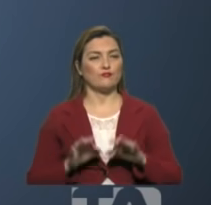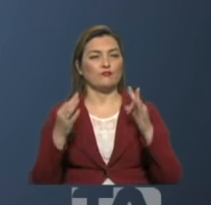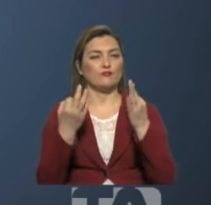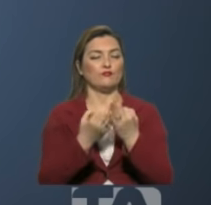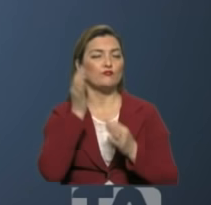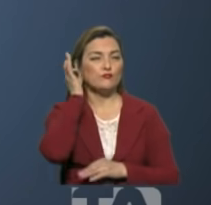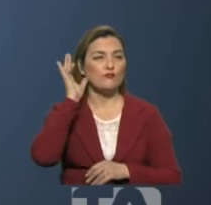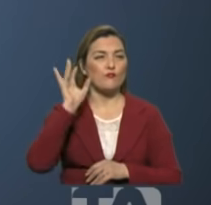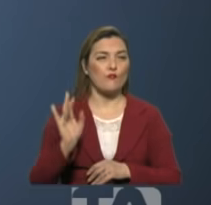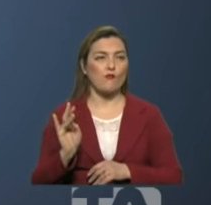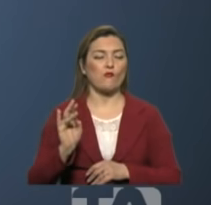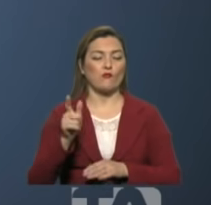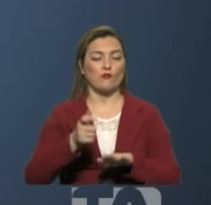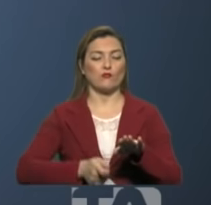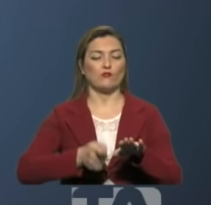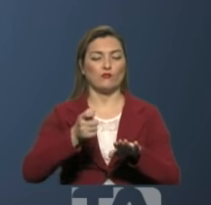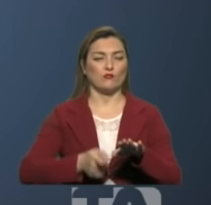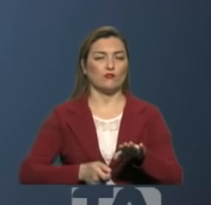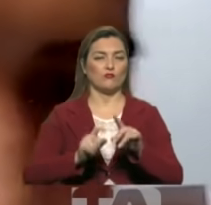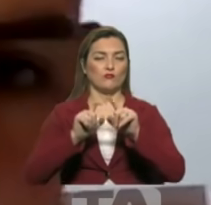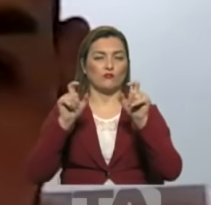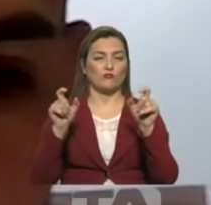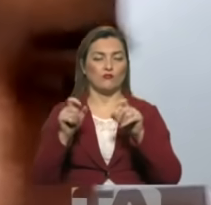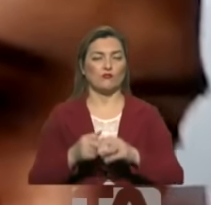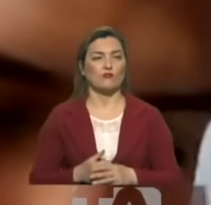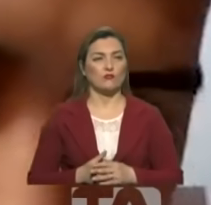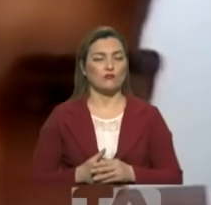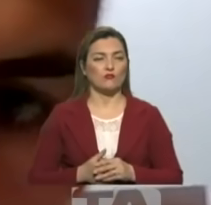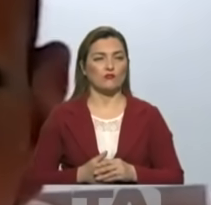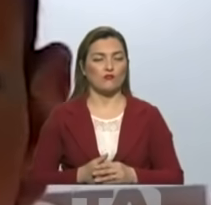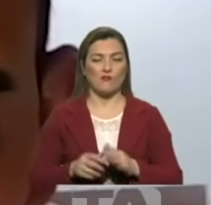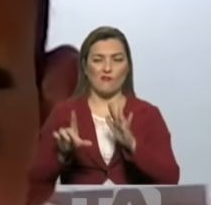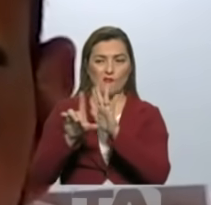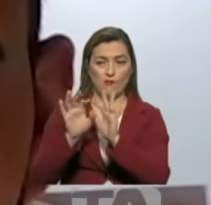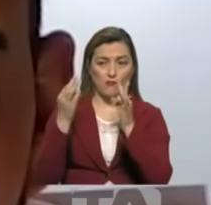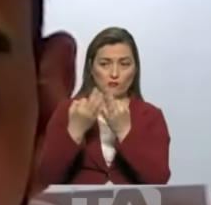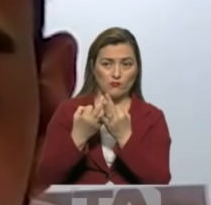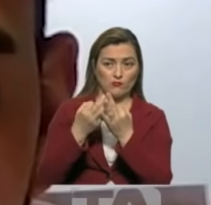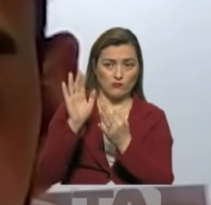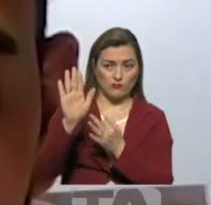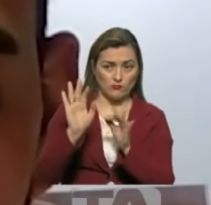familiar de la esposa, quien es la abogada de M Seguridad. Es legal, pero ¿son familiares de su esposa?